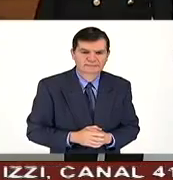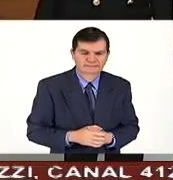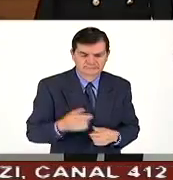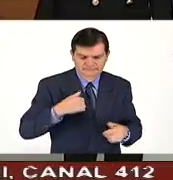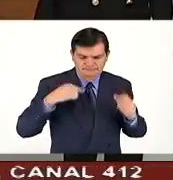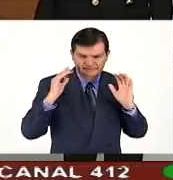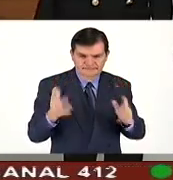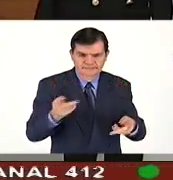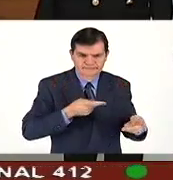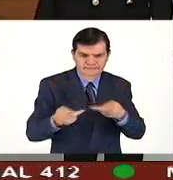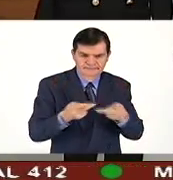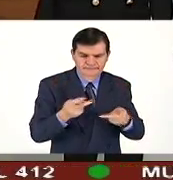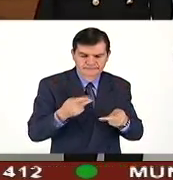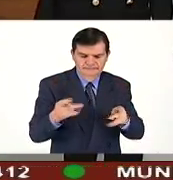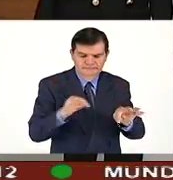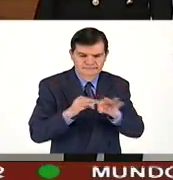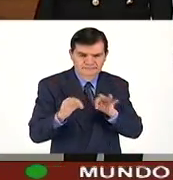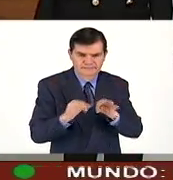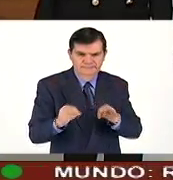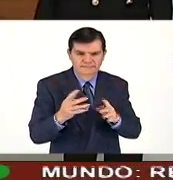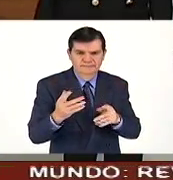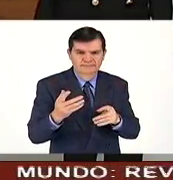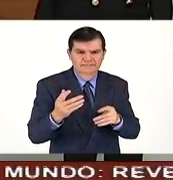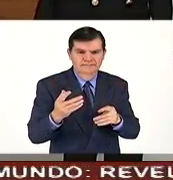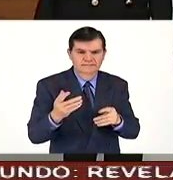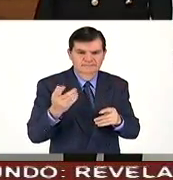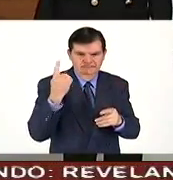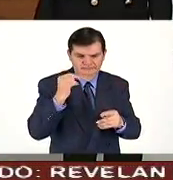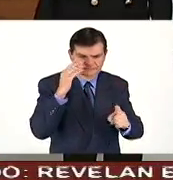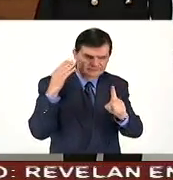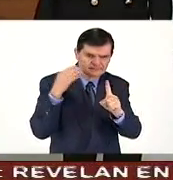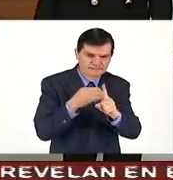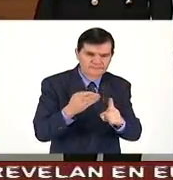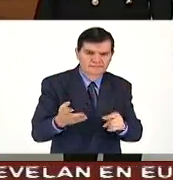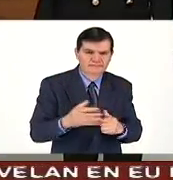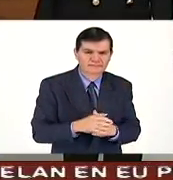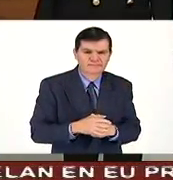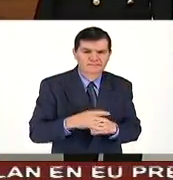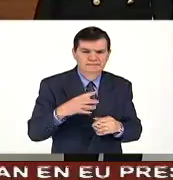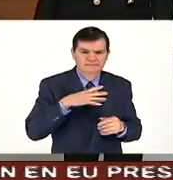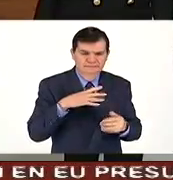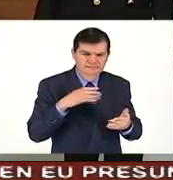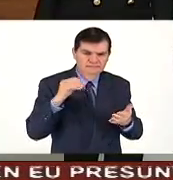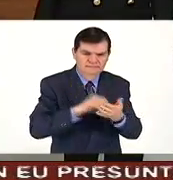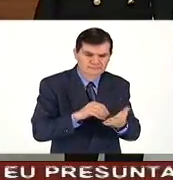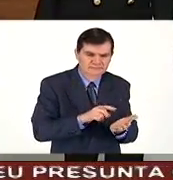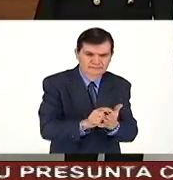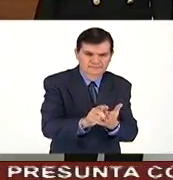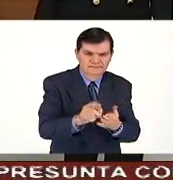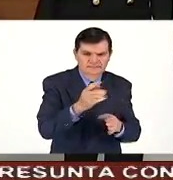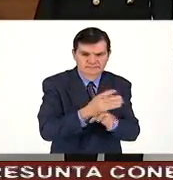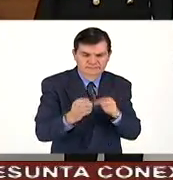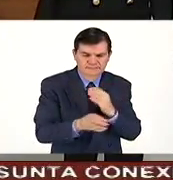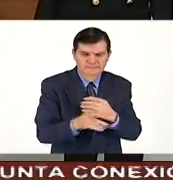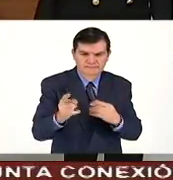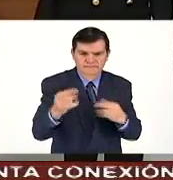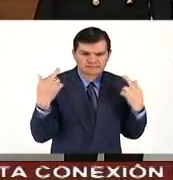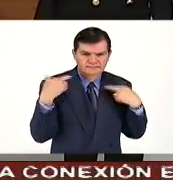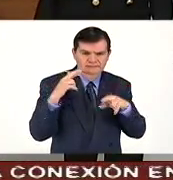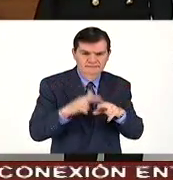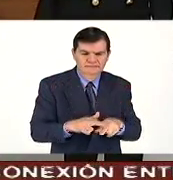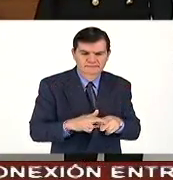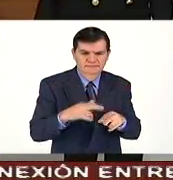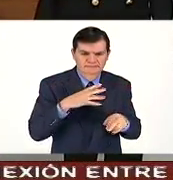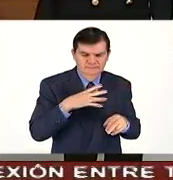Estamos preparando el plan de operaciones para la entidad. El objetivo es salvaguardar los derechos de los maestros que